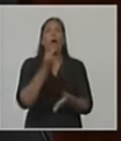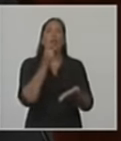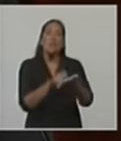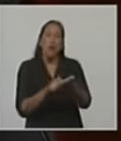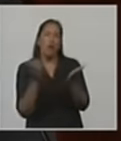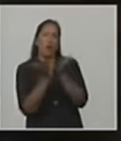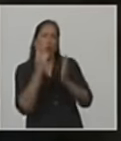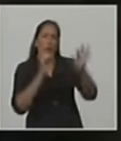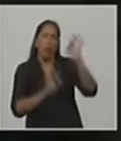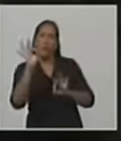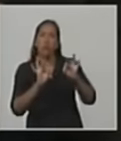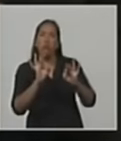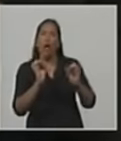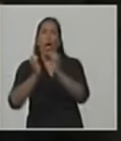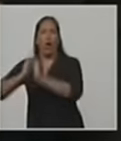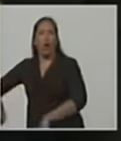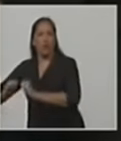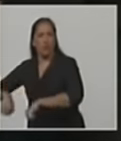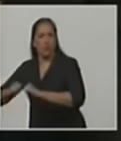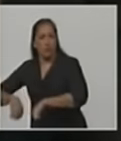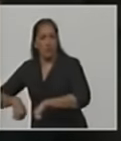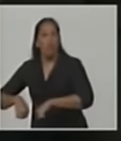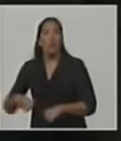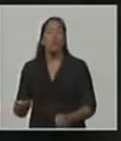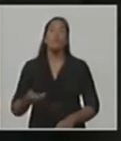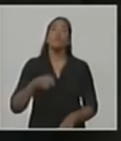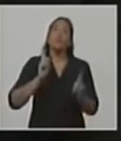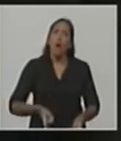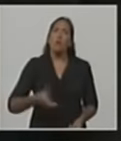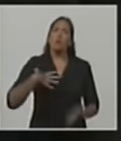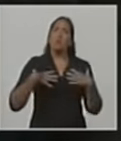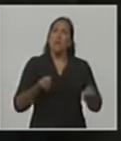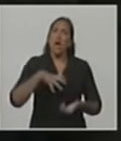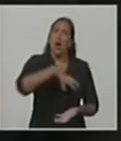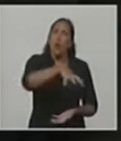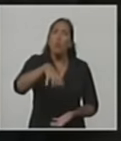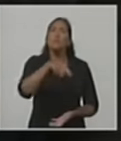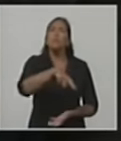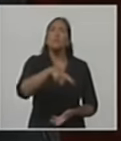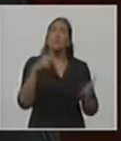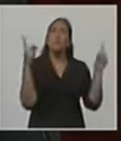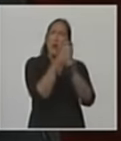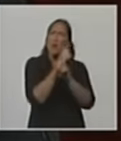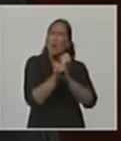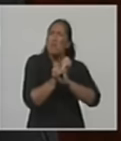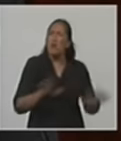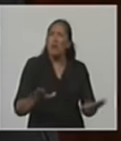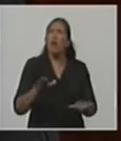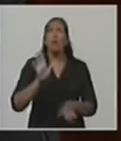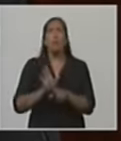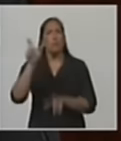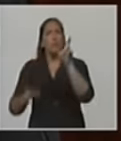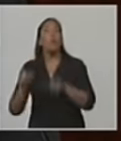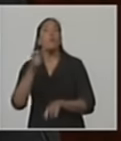estadísticas. La salud pública también tiene enormes desigualdades y problemas estructurales, empezando por el